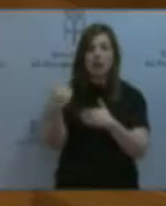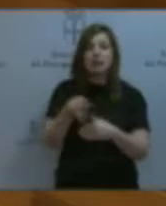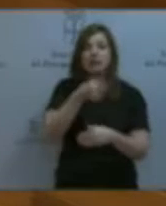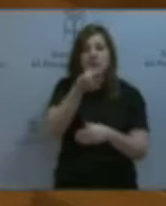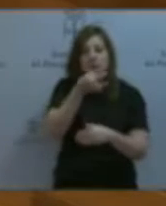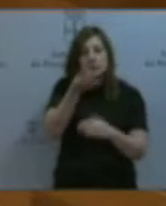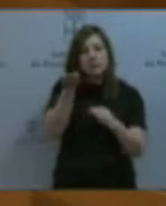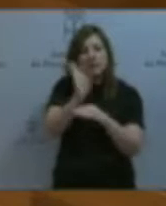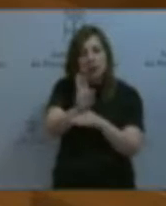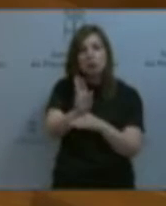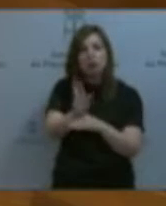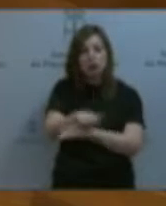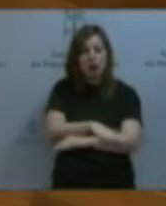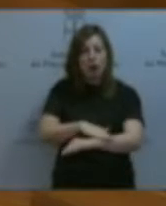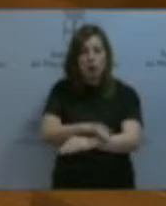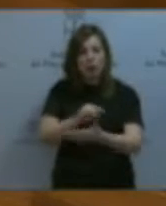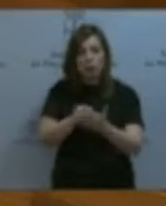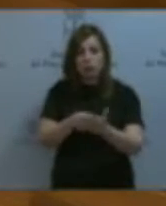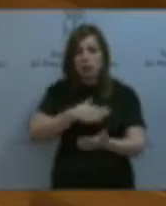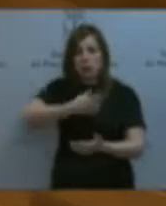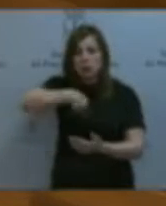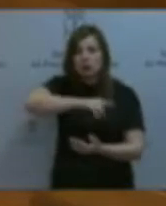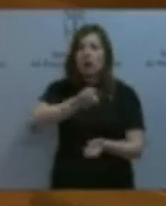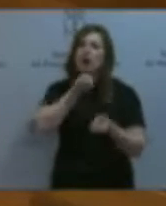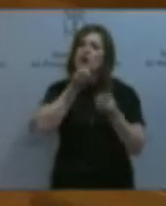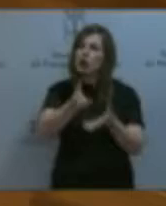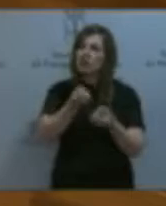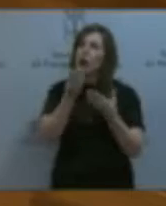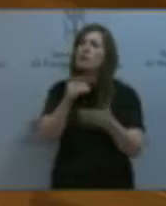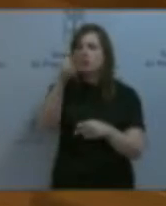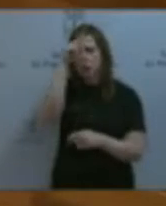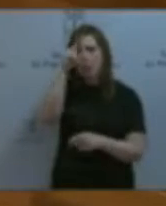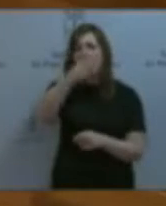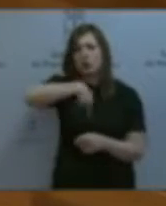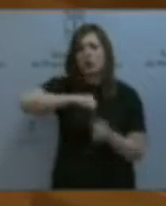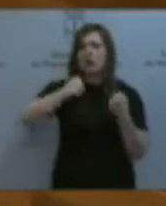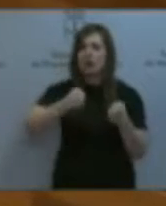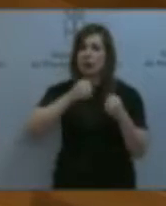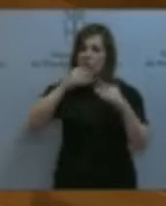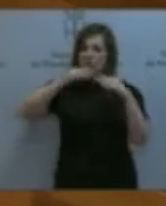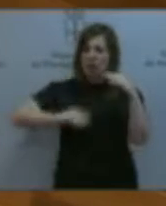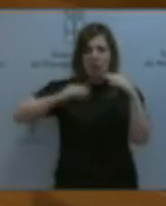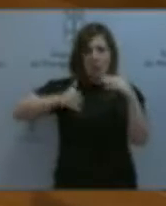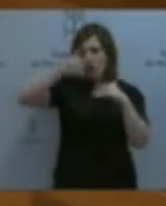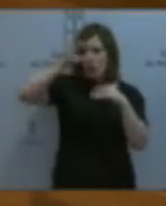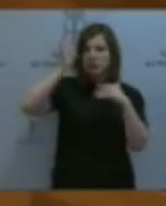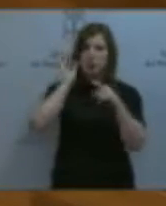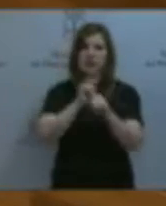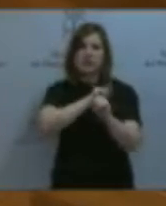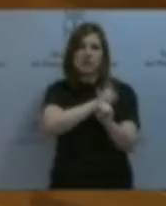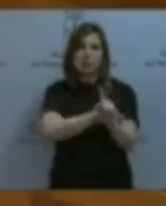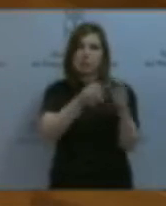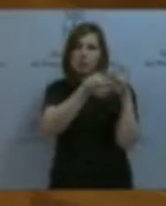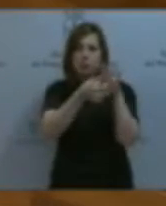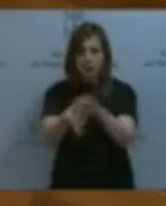gobierno, pues manifestamos ya nuestra preocupación por la brecha entre hombres y mujeres en la